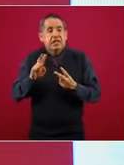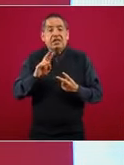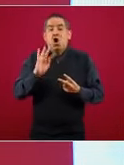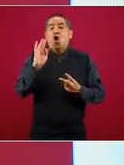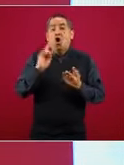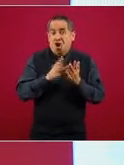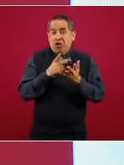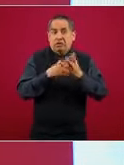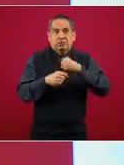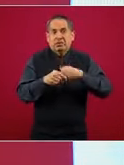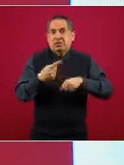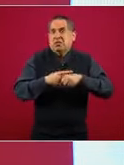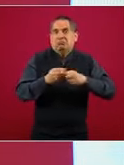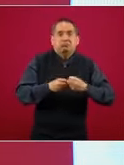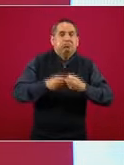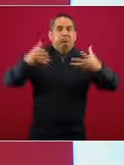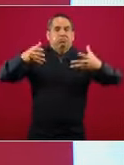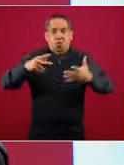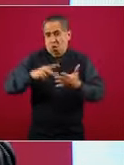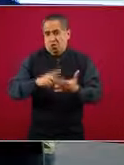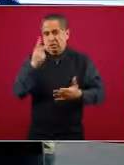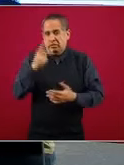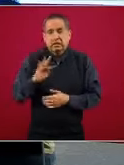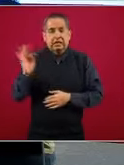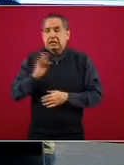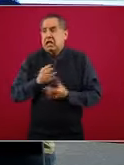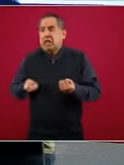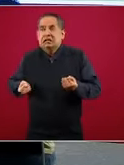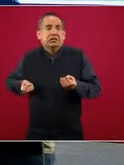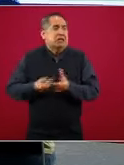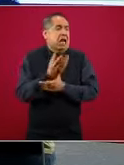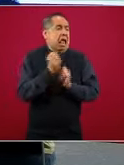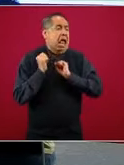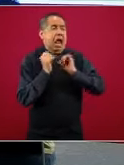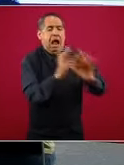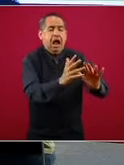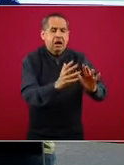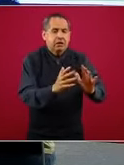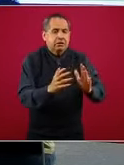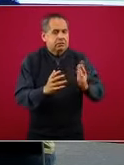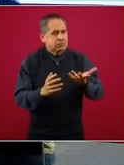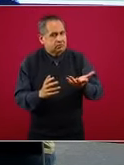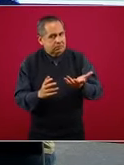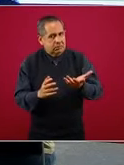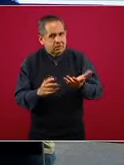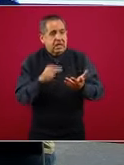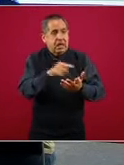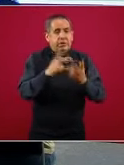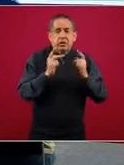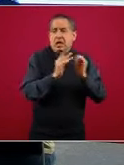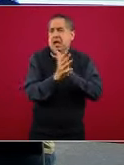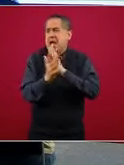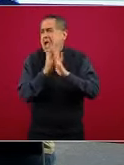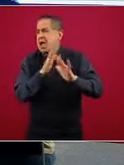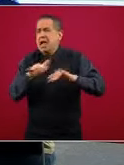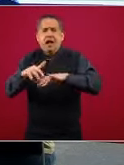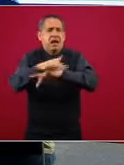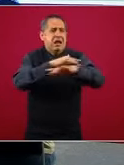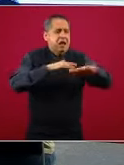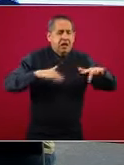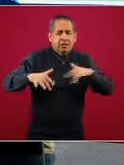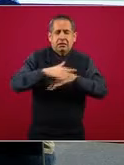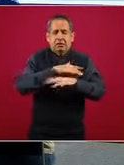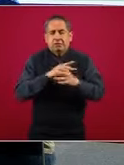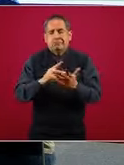rebrote: la cantidad de personas que salen al espacio público y la movilidad que tienen esas personas en el